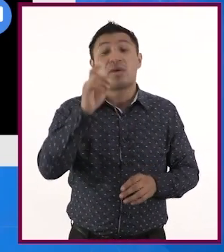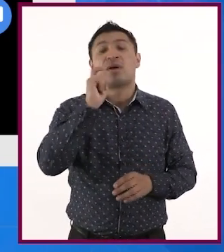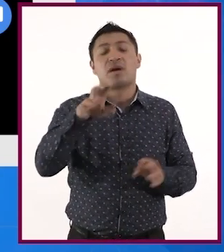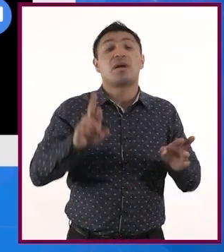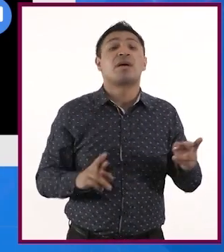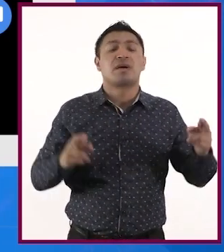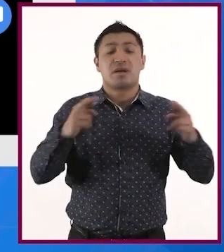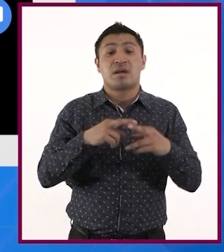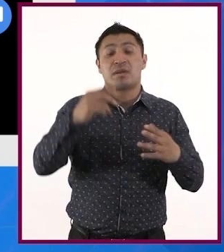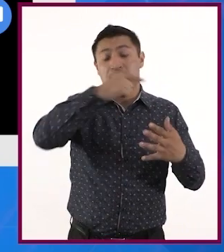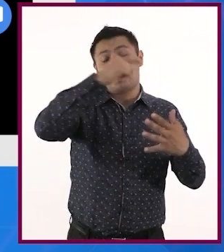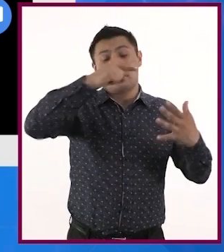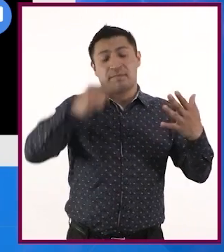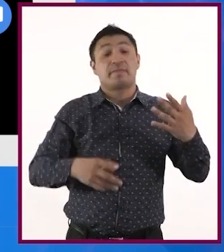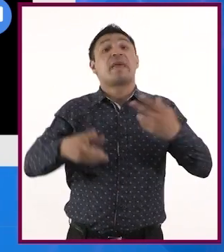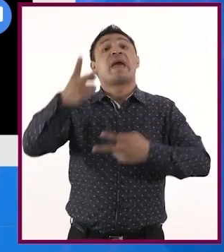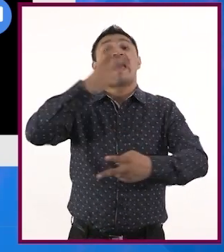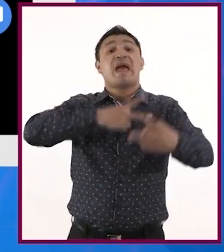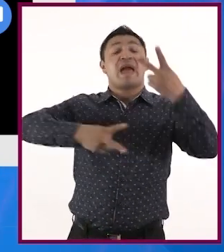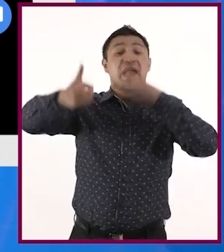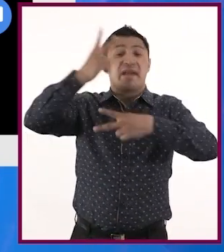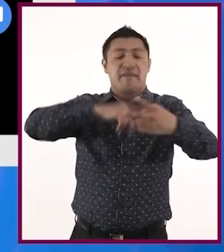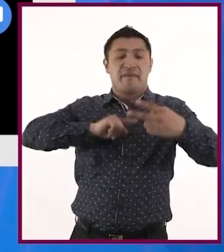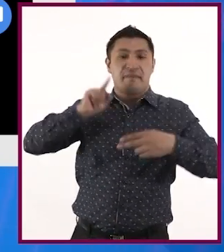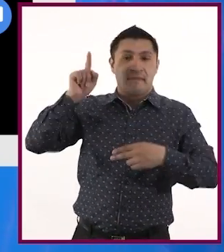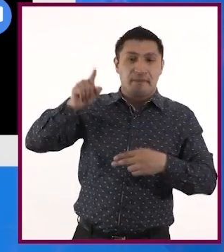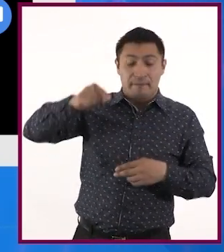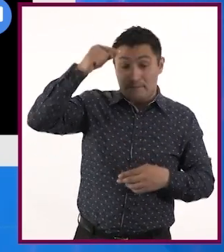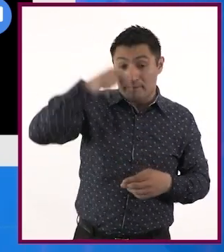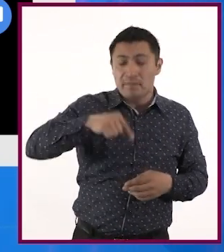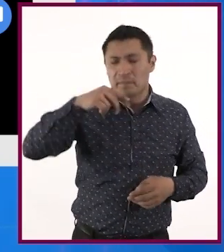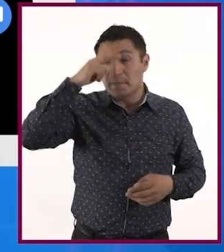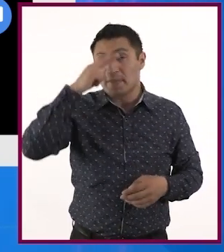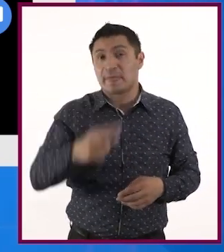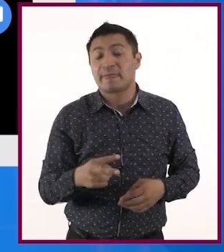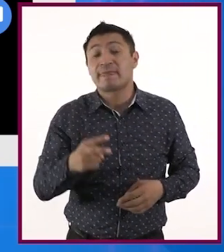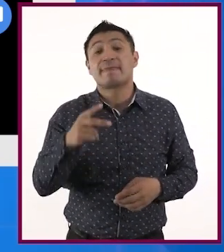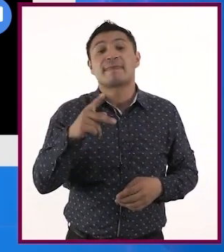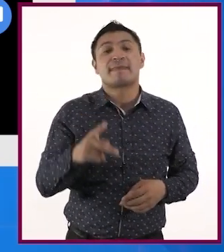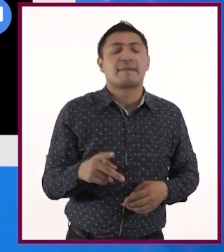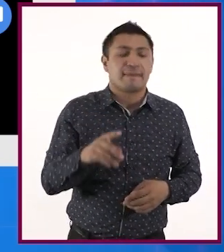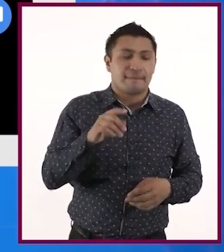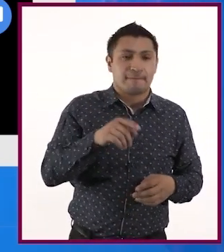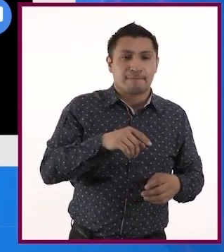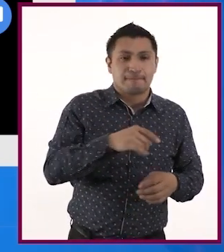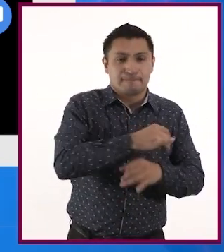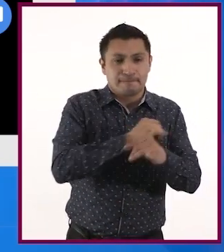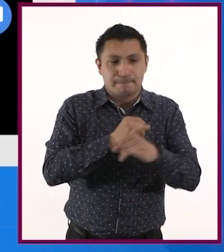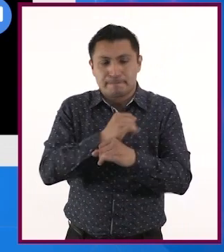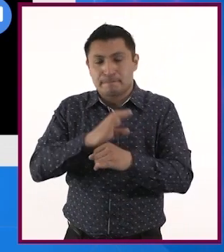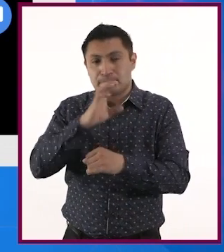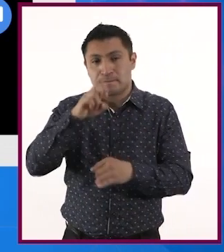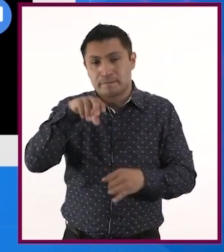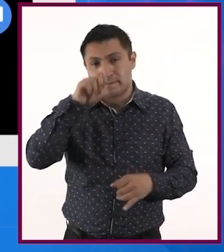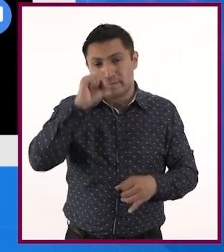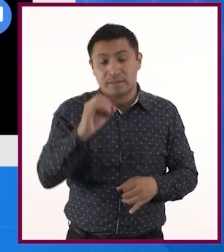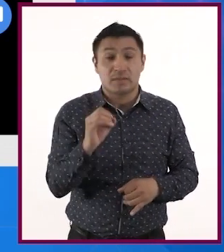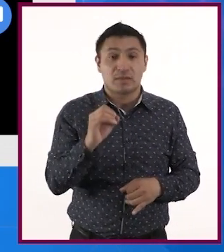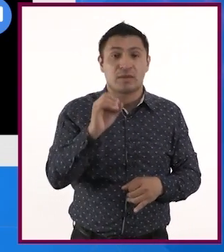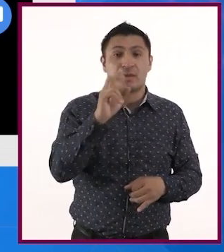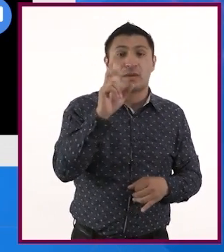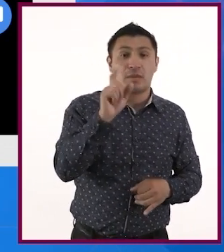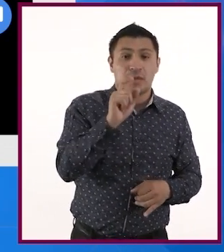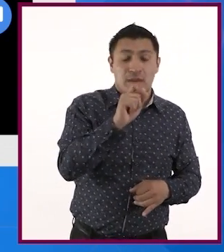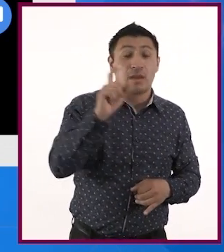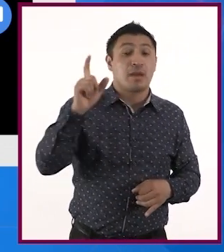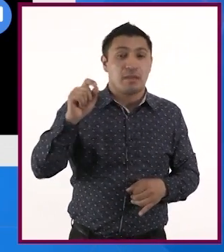religiones que vienen desde aquí en México. El censo 2020 fue el primer censo